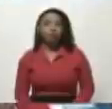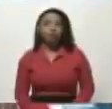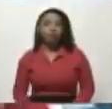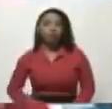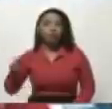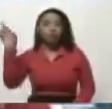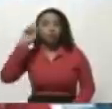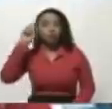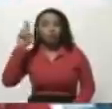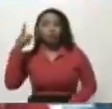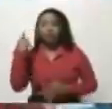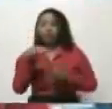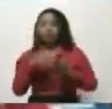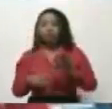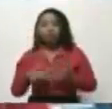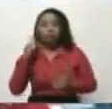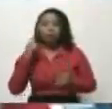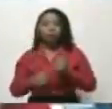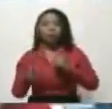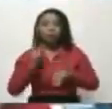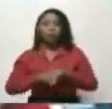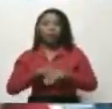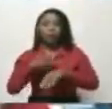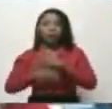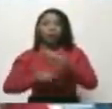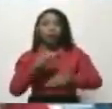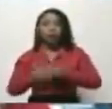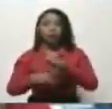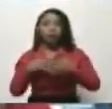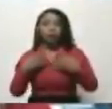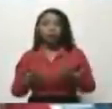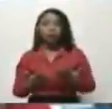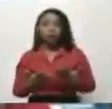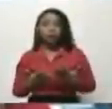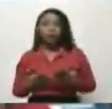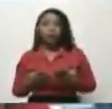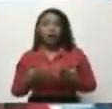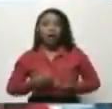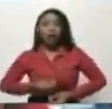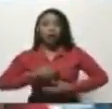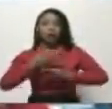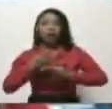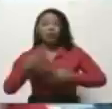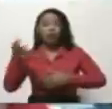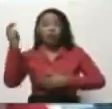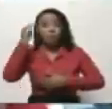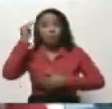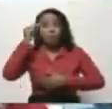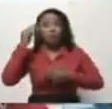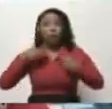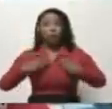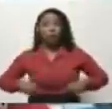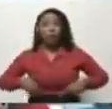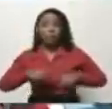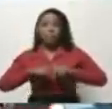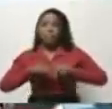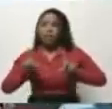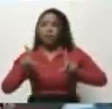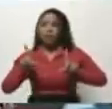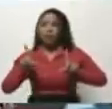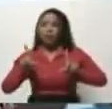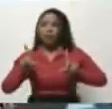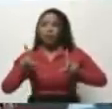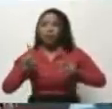irracionalidad, etcétera, que en última instancia conforma la expresión de la mente humana. Pero,